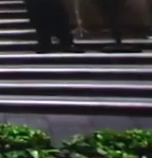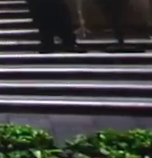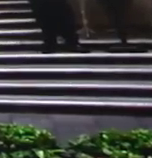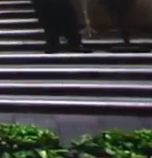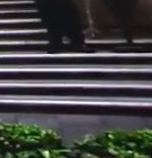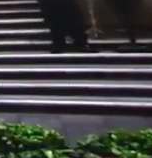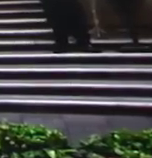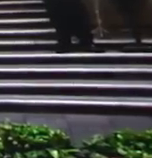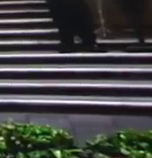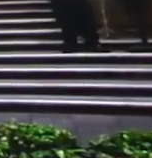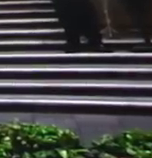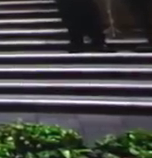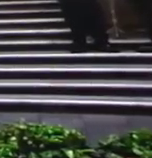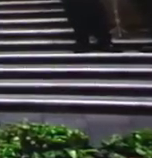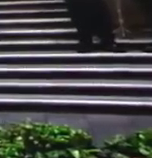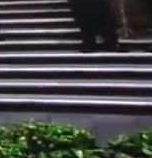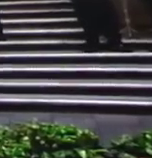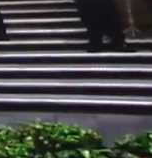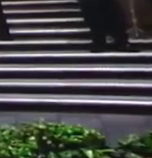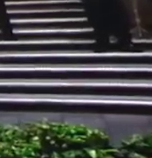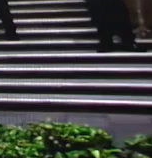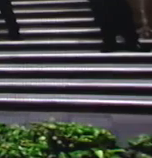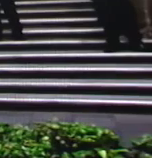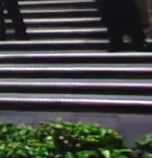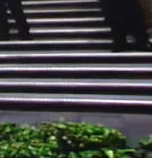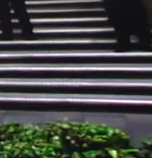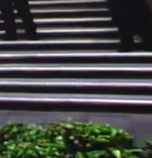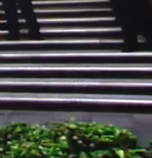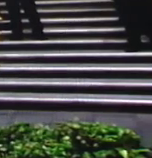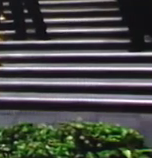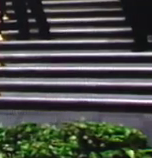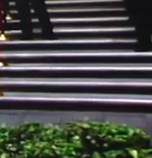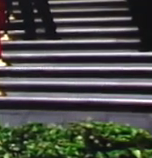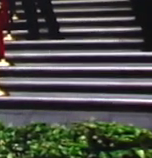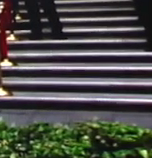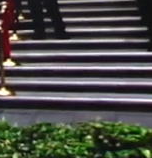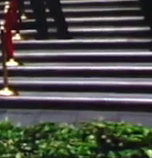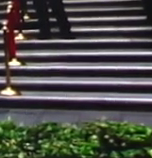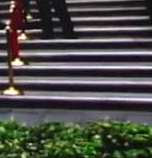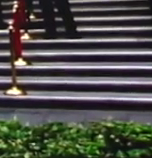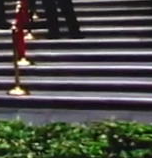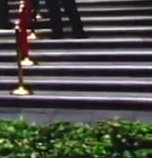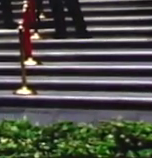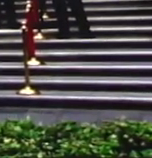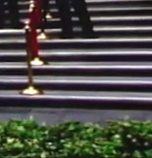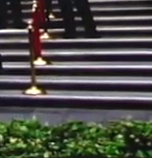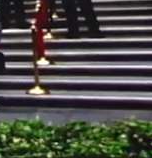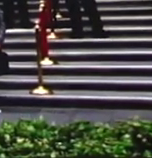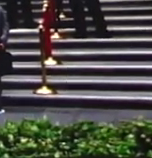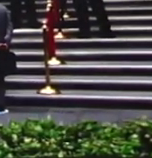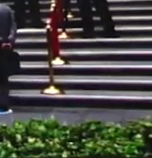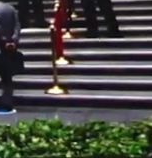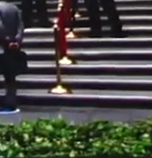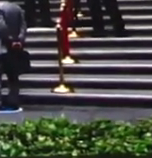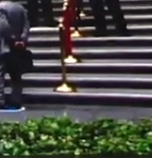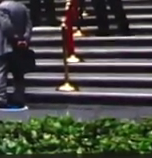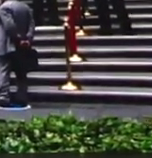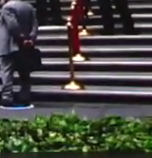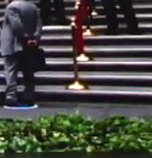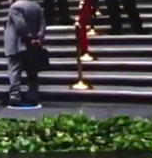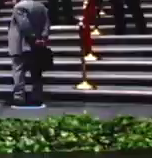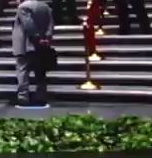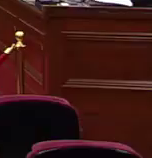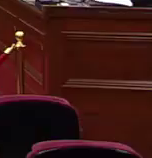de la Corte abordará la próxima semana un asunto relacionado con la reserva de información de obras del gobierno